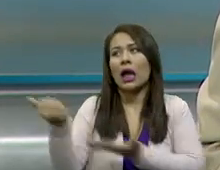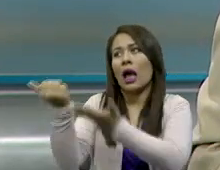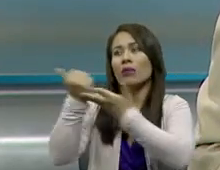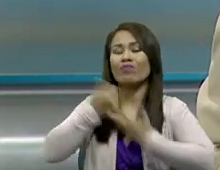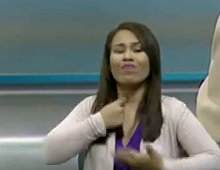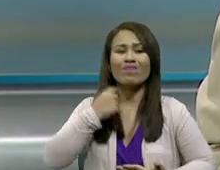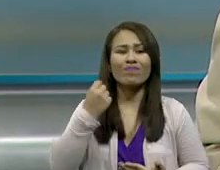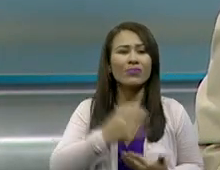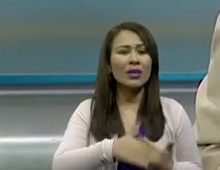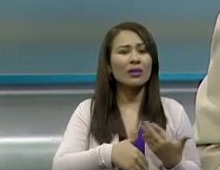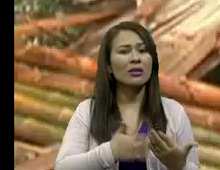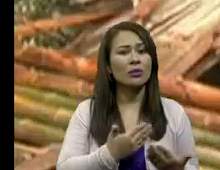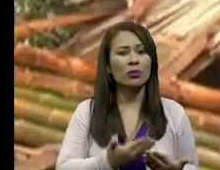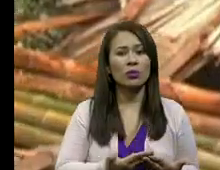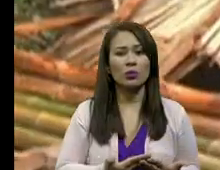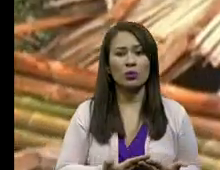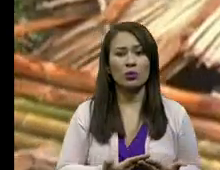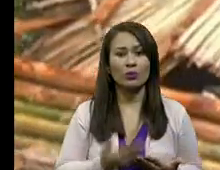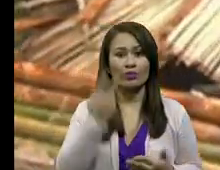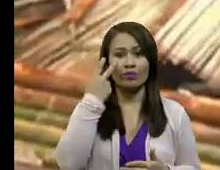todo.